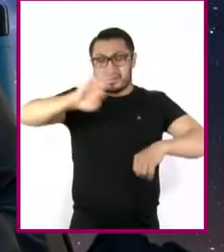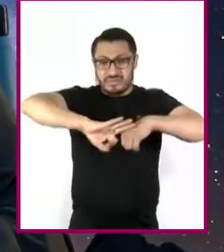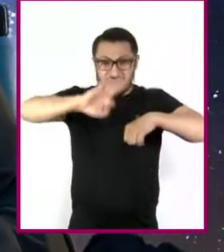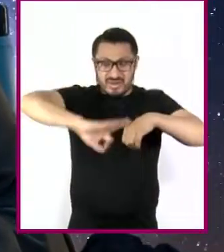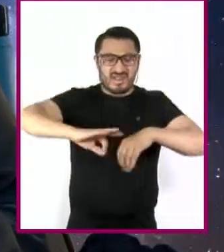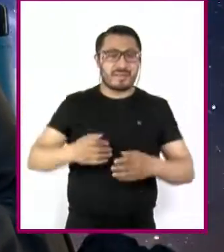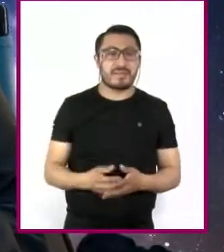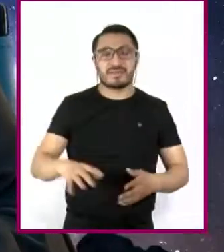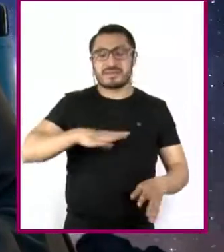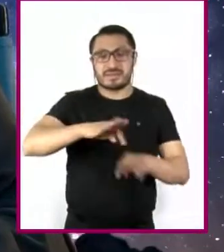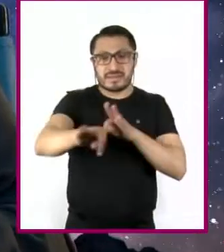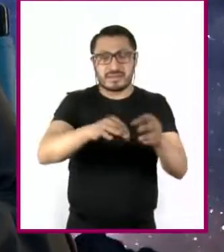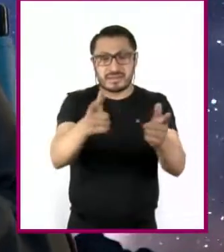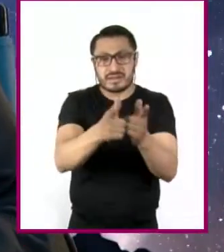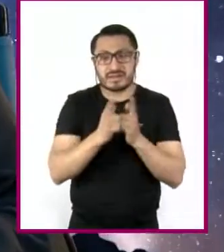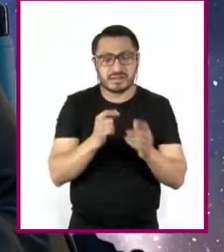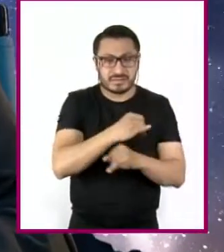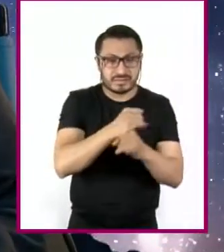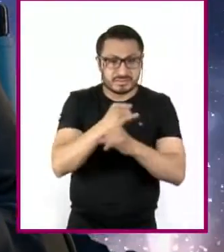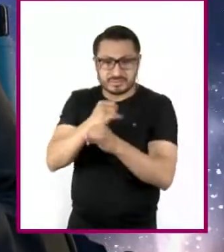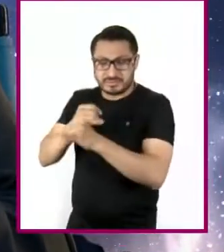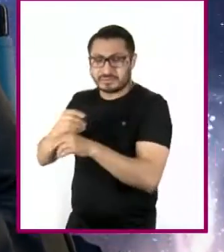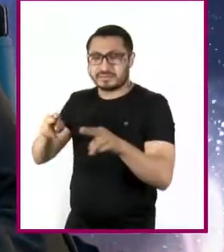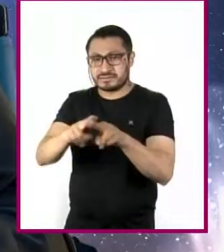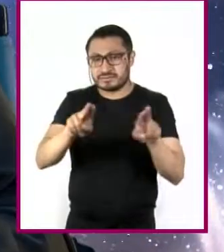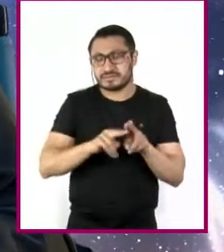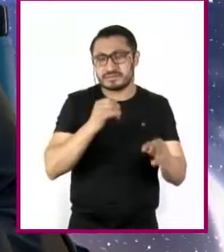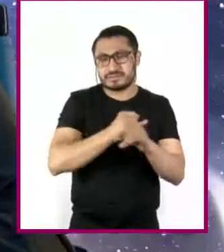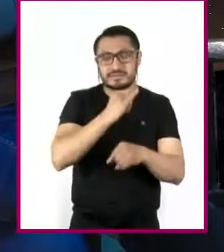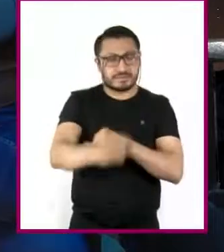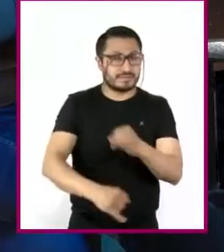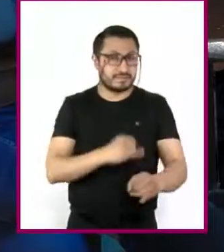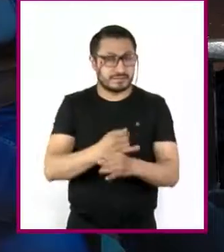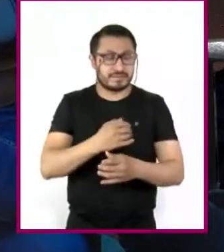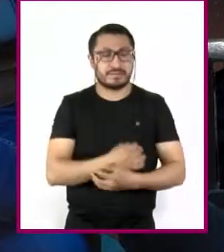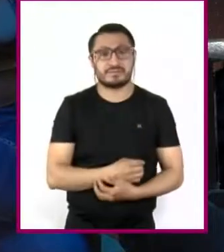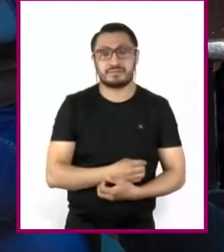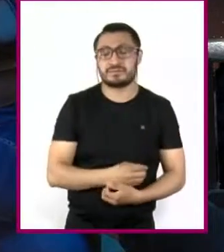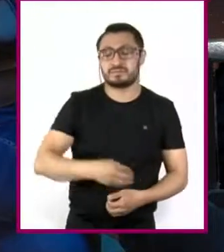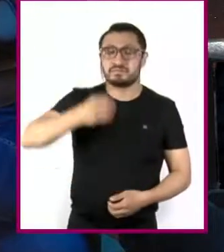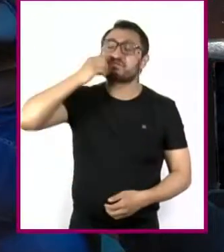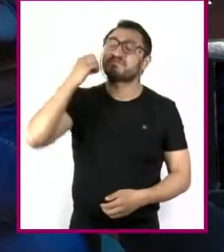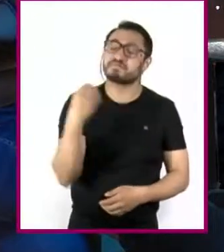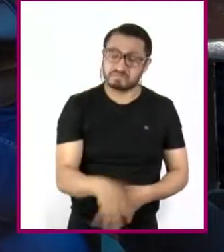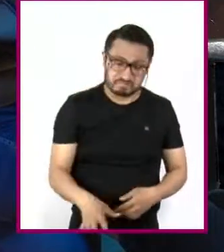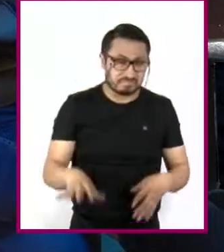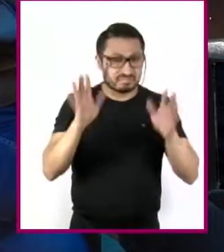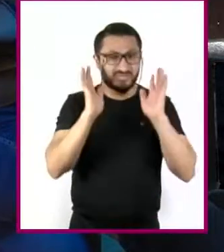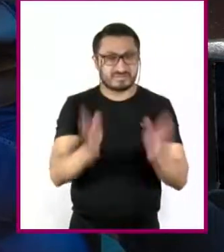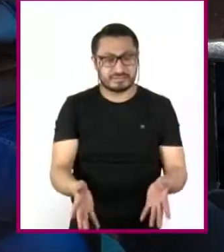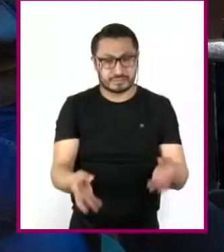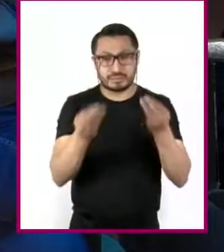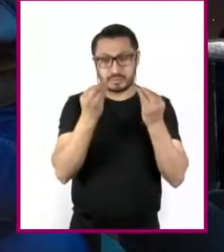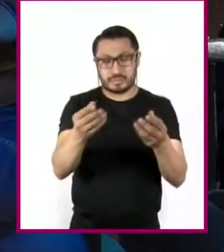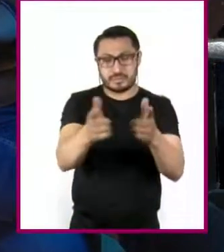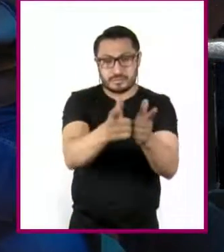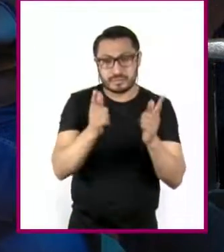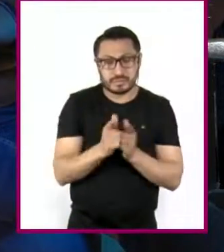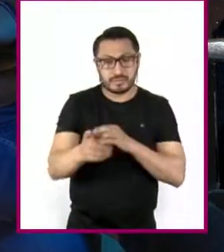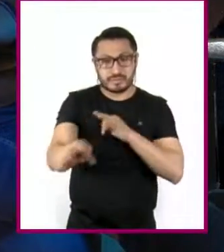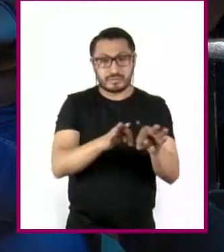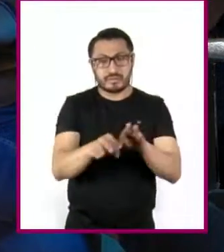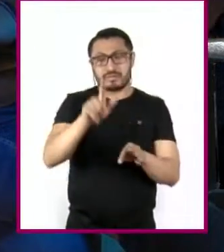trabajan varios grupos de investigación nacionales e internacionales. Está chidísimo que haya tantos grupos trabajando en el